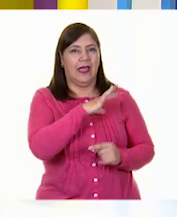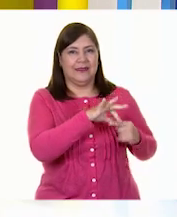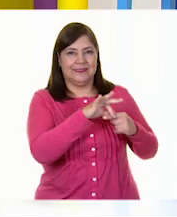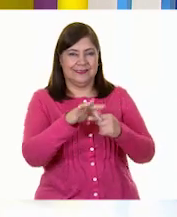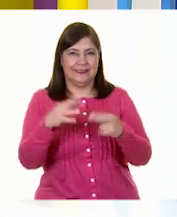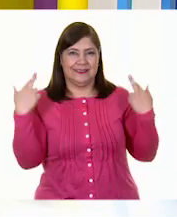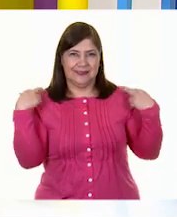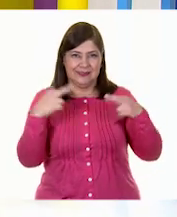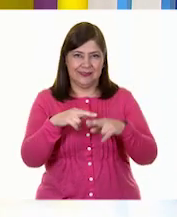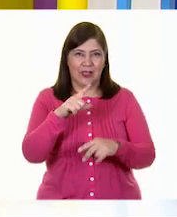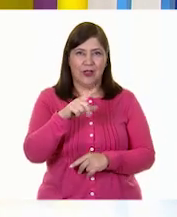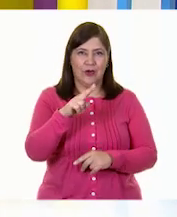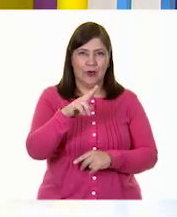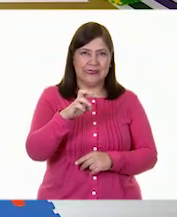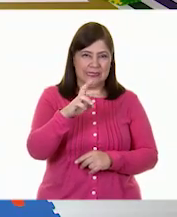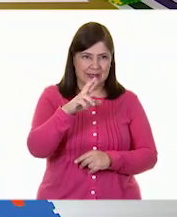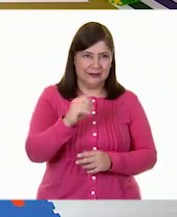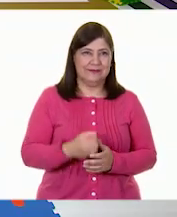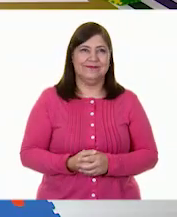Lucero.